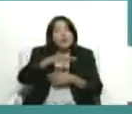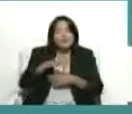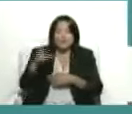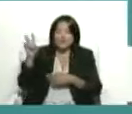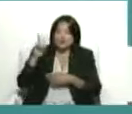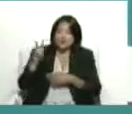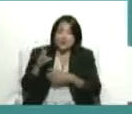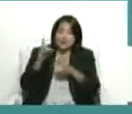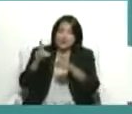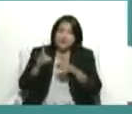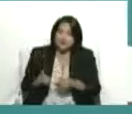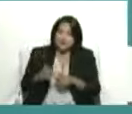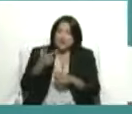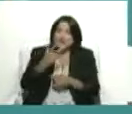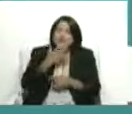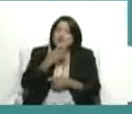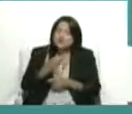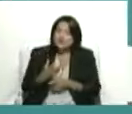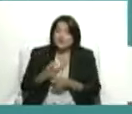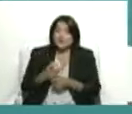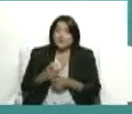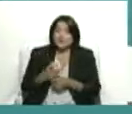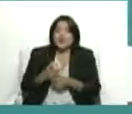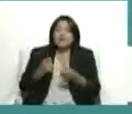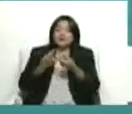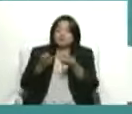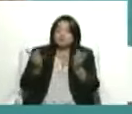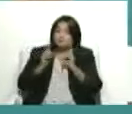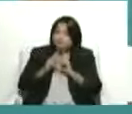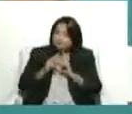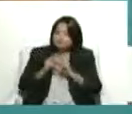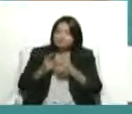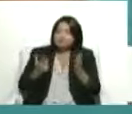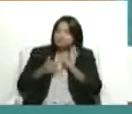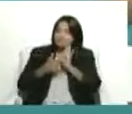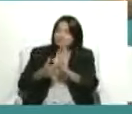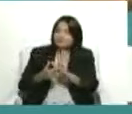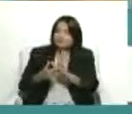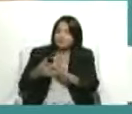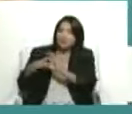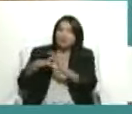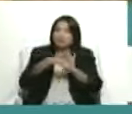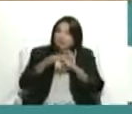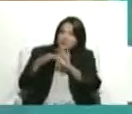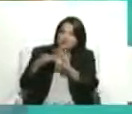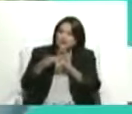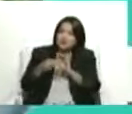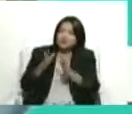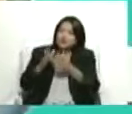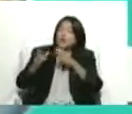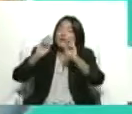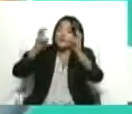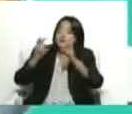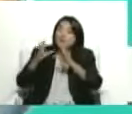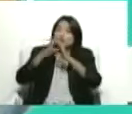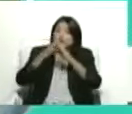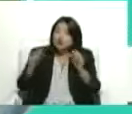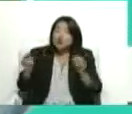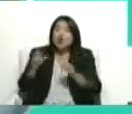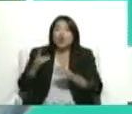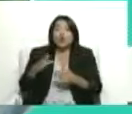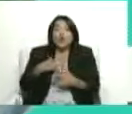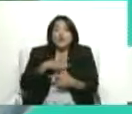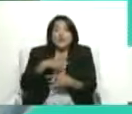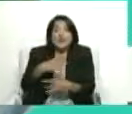el 3 de diciembre. Así que ahí está la utilidad de podernos mostrar unidas y unidos en un tema que nos convoca a todos y de poder dar